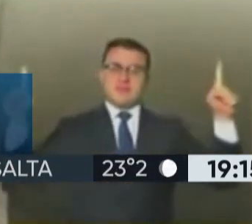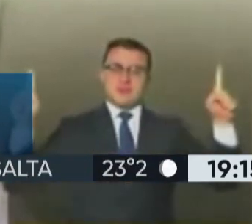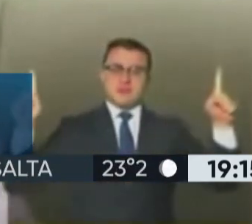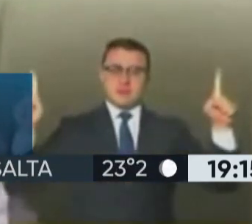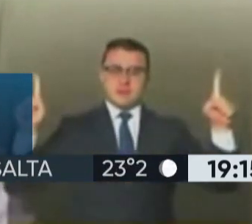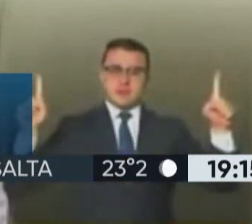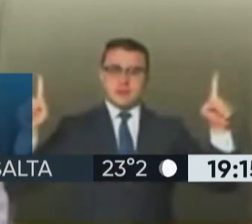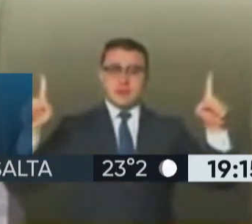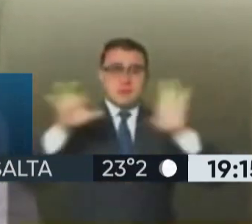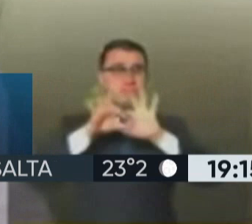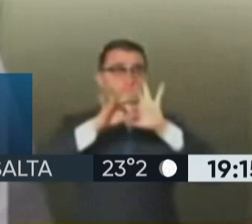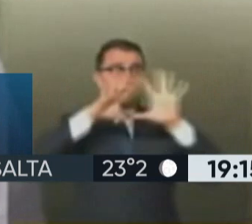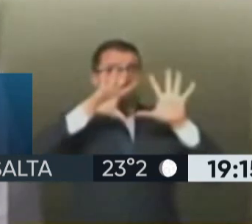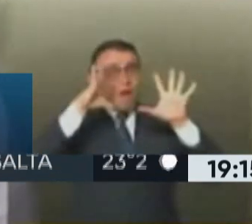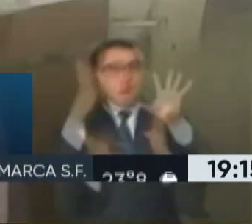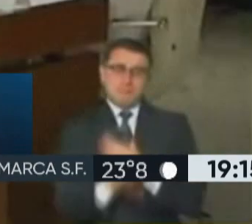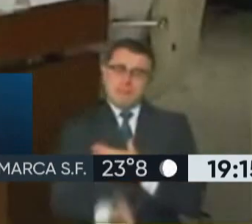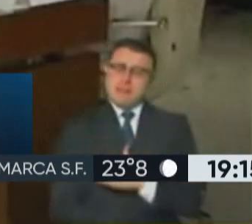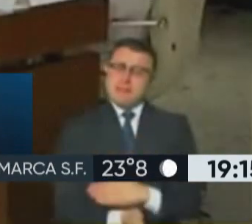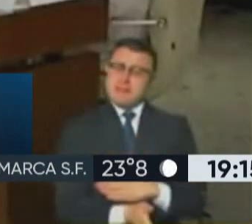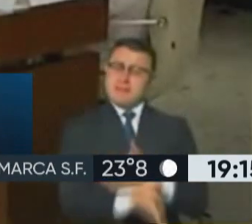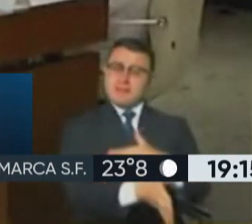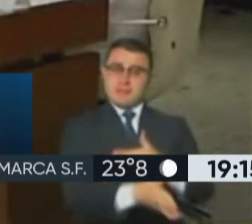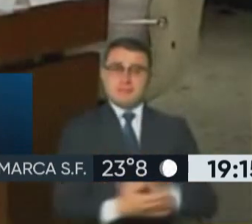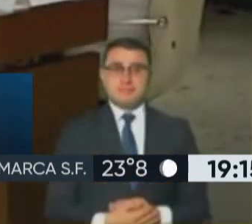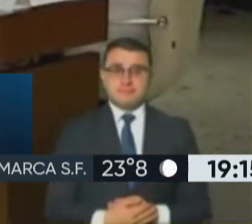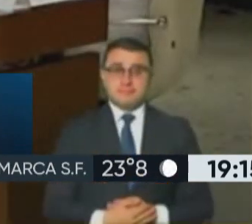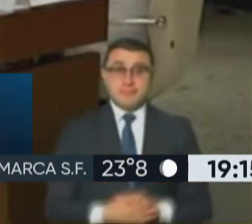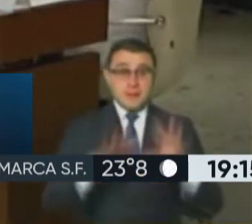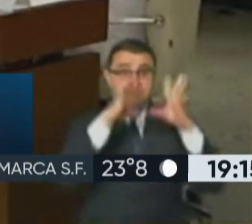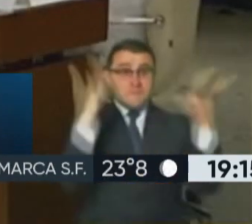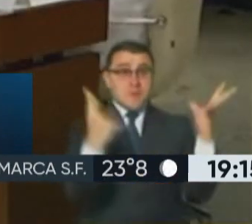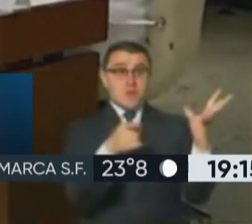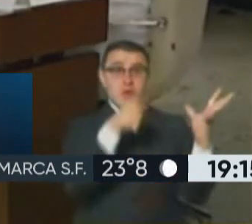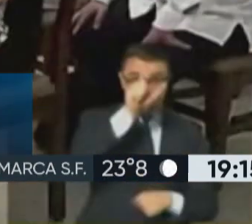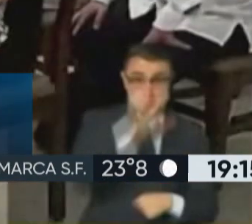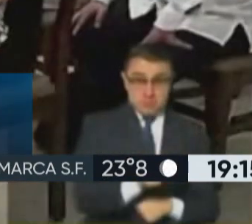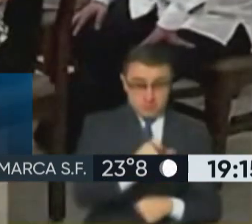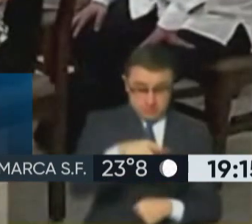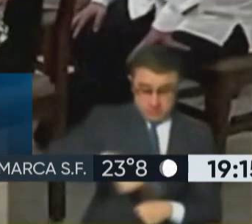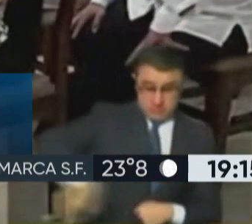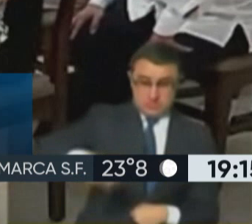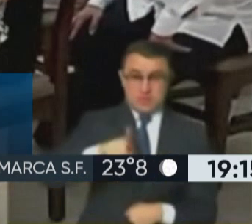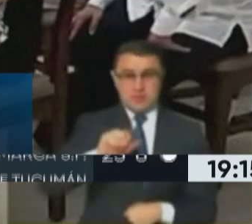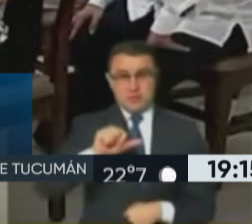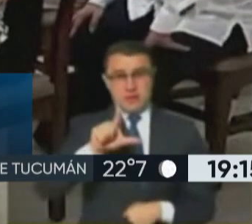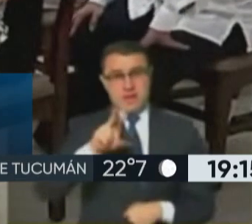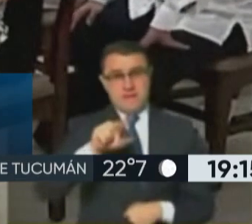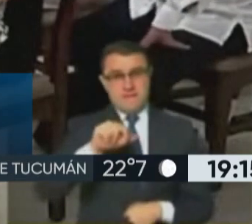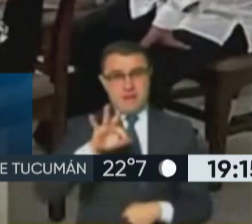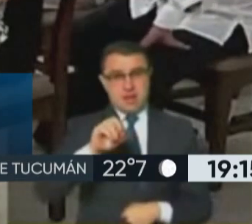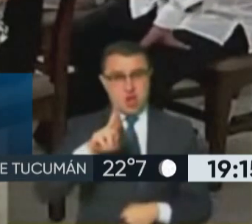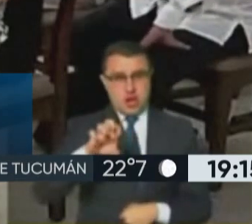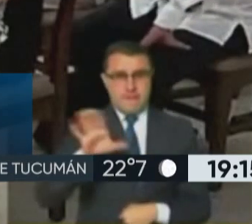junto con la humanidad. En ese mundo es que estamos hoy, interesante, será intenso indudablemente